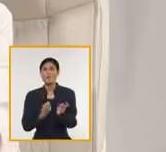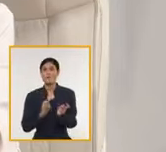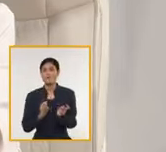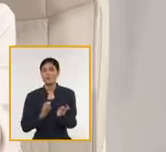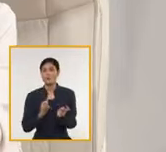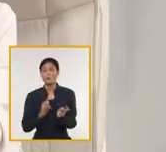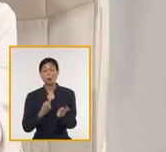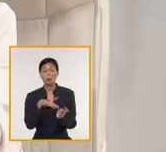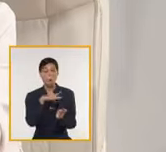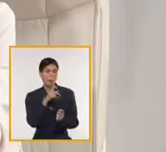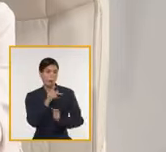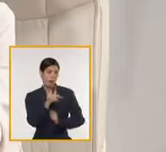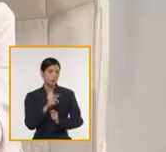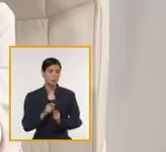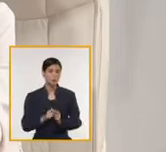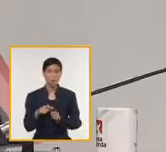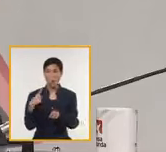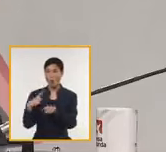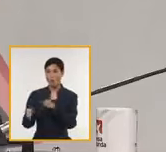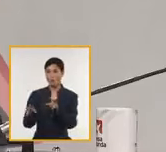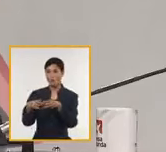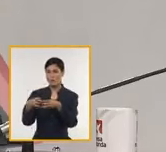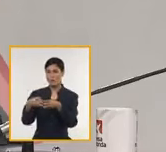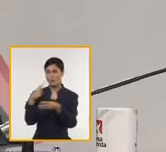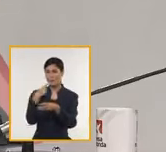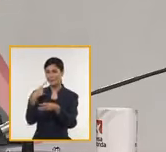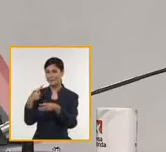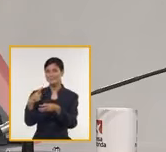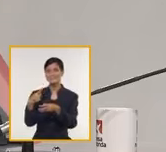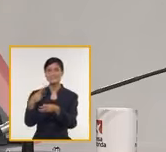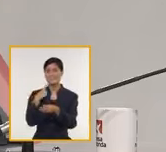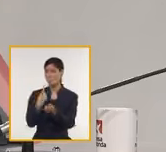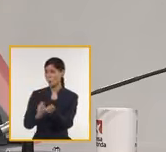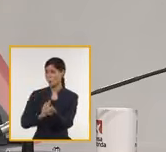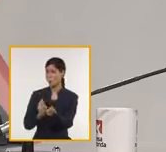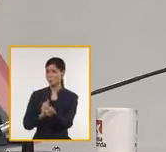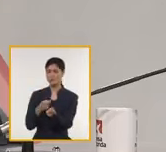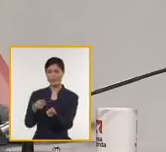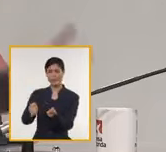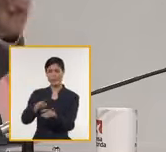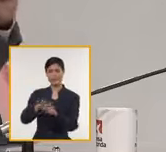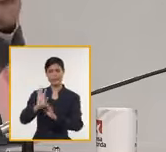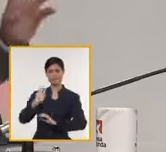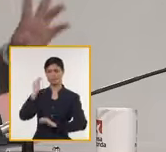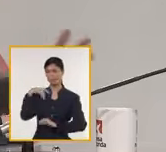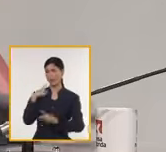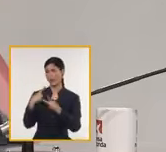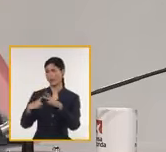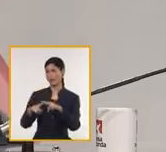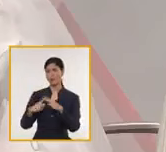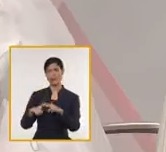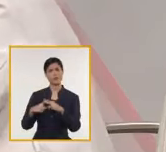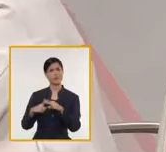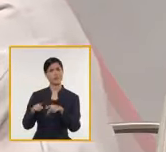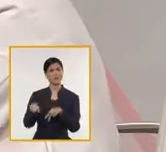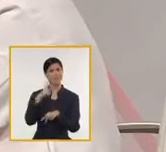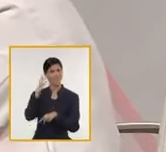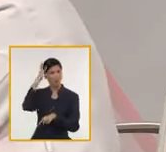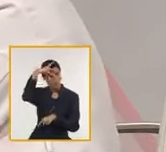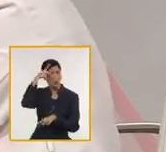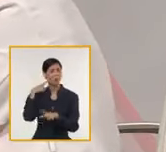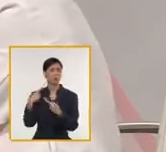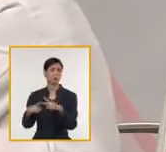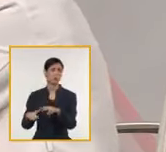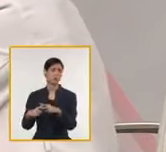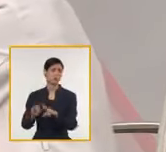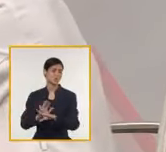una hipótesis. No, y que dice que está resolviendo muchas guerras. Según su cuenta, va por 6 guerras que él ha resuelto. Esa puede ser una